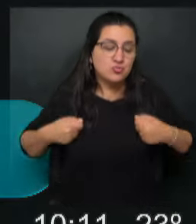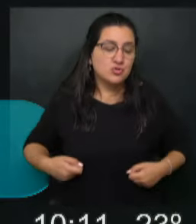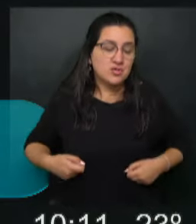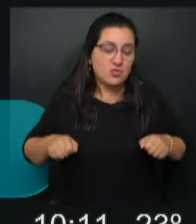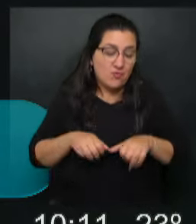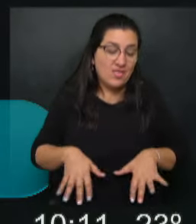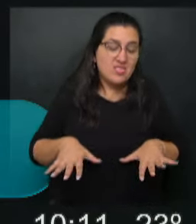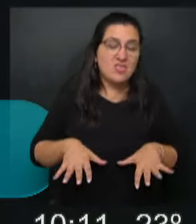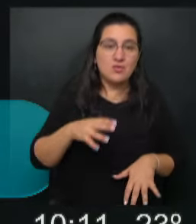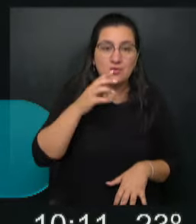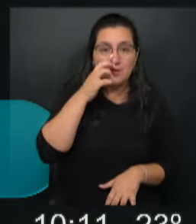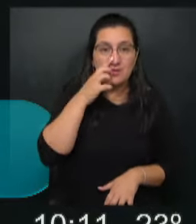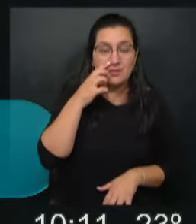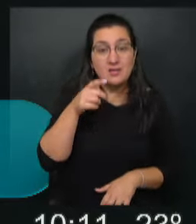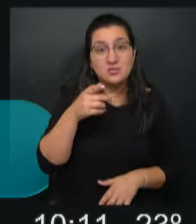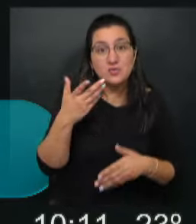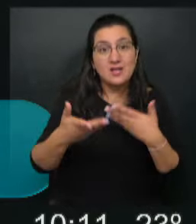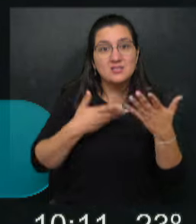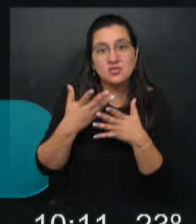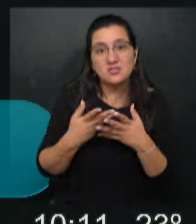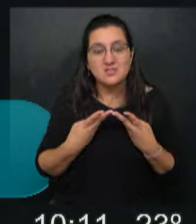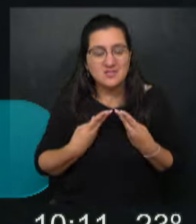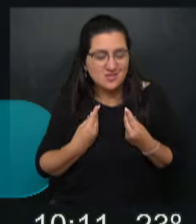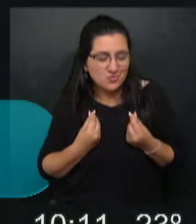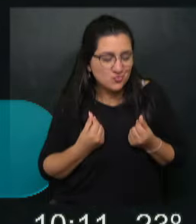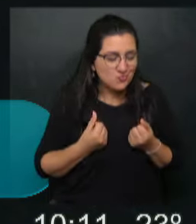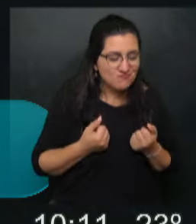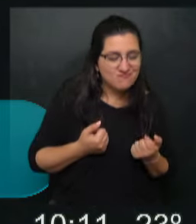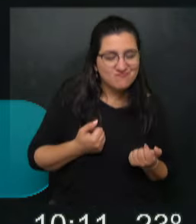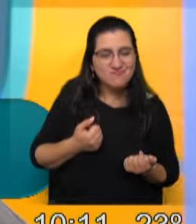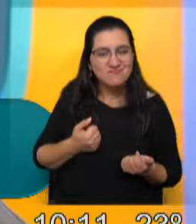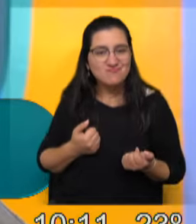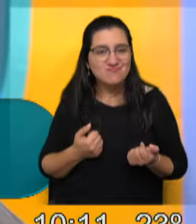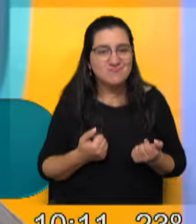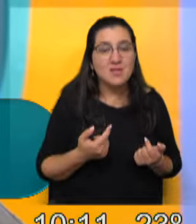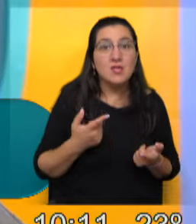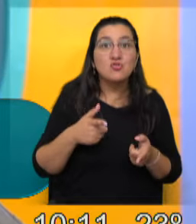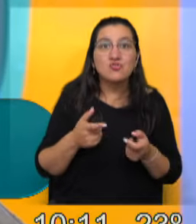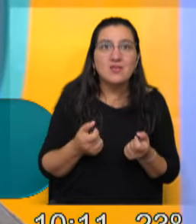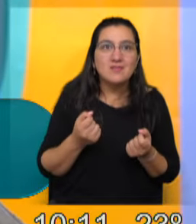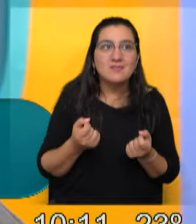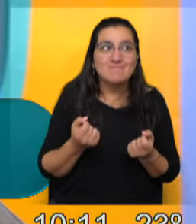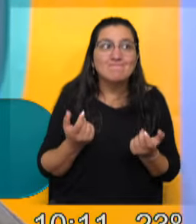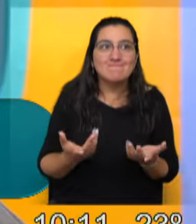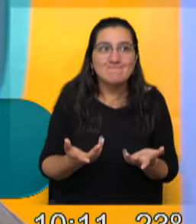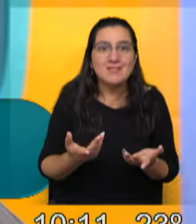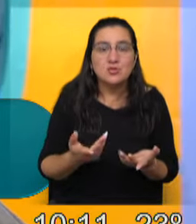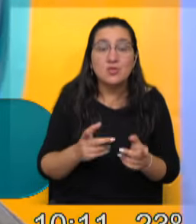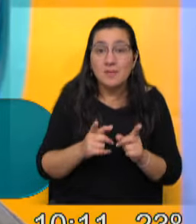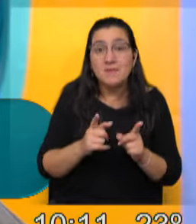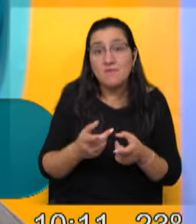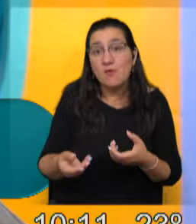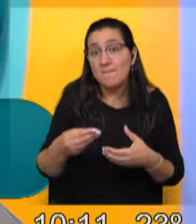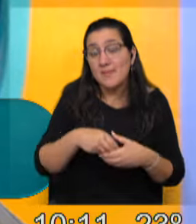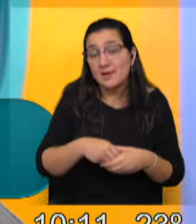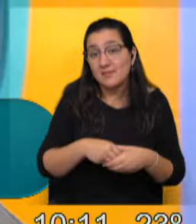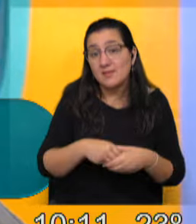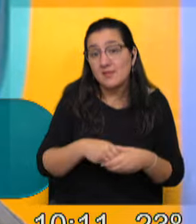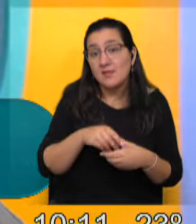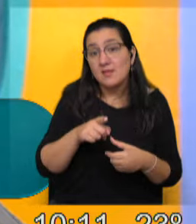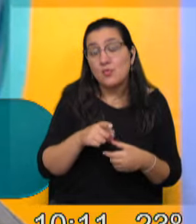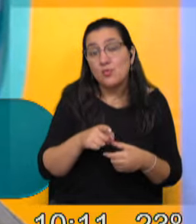la canción es una canción muy sensual. Entonces, el abrir esas puertas también fue parte de